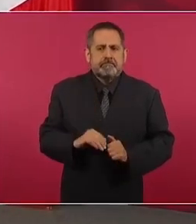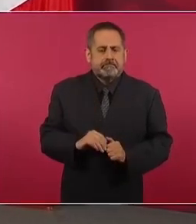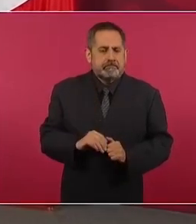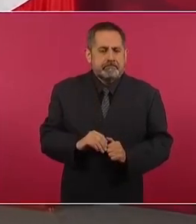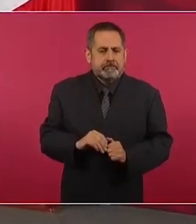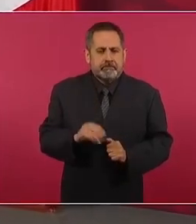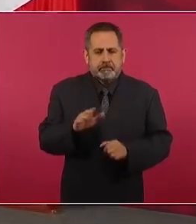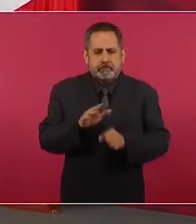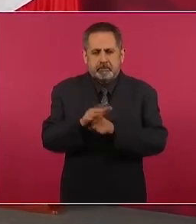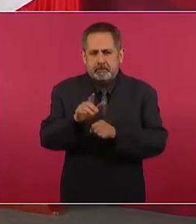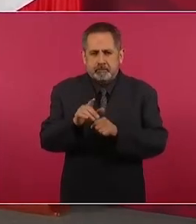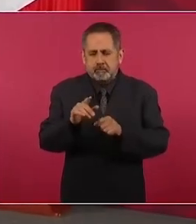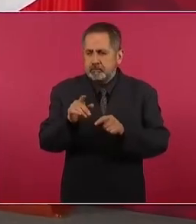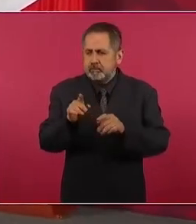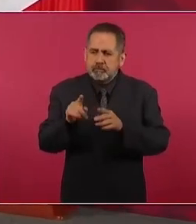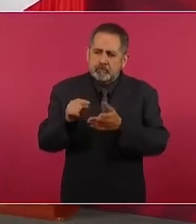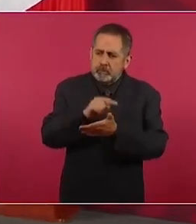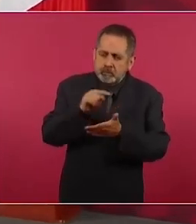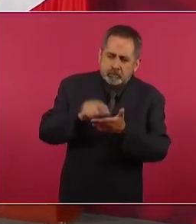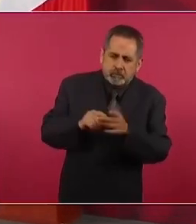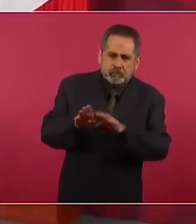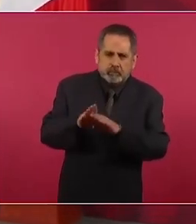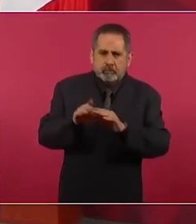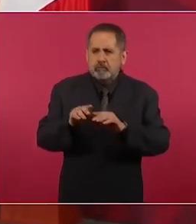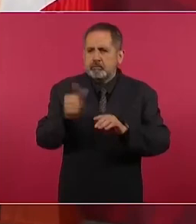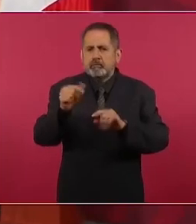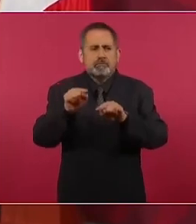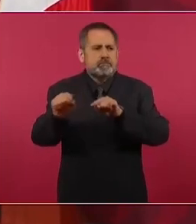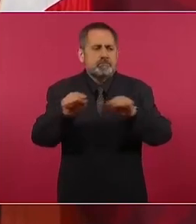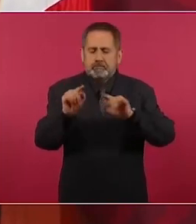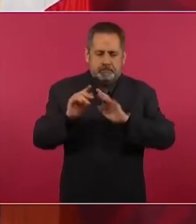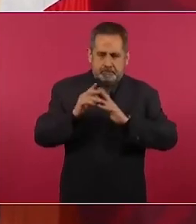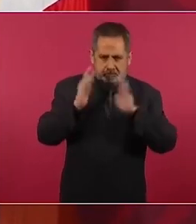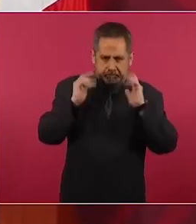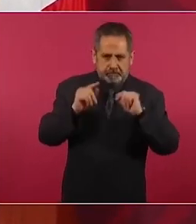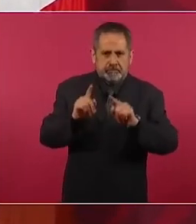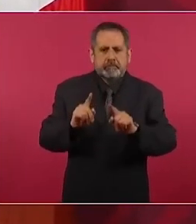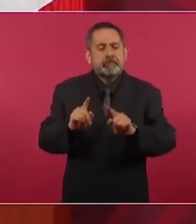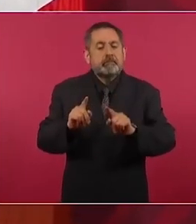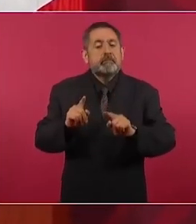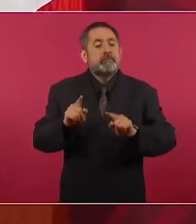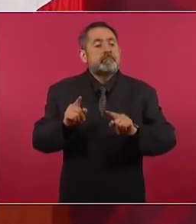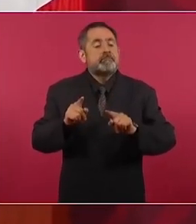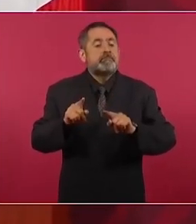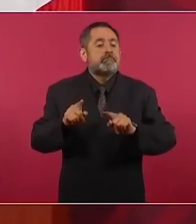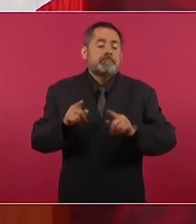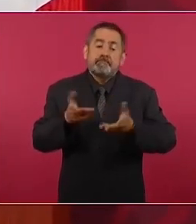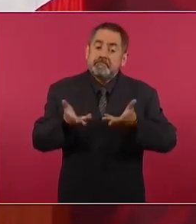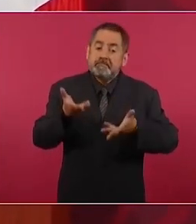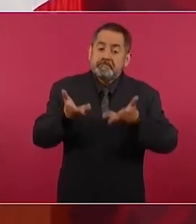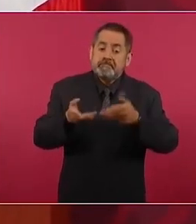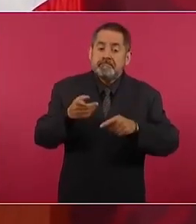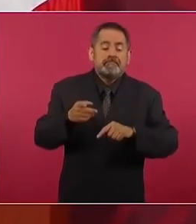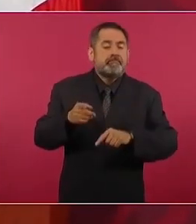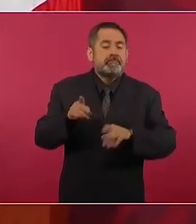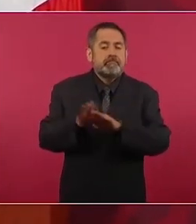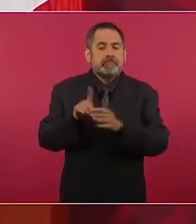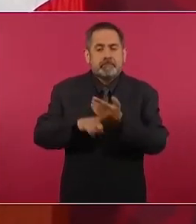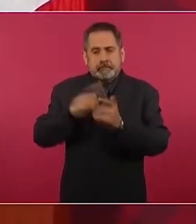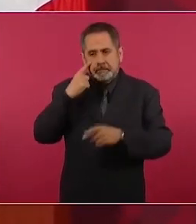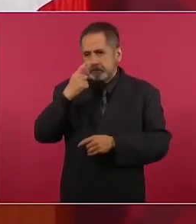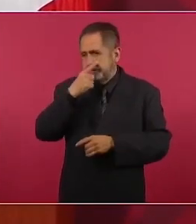¿En qué situación van a quedar los demás? Además, depende de cada